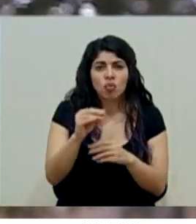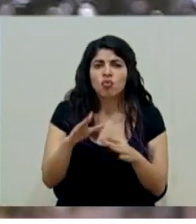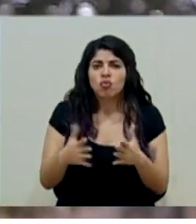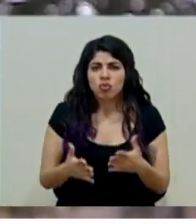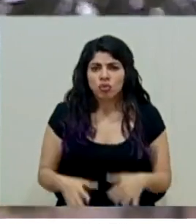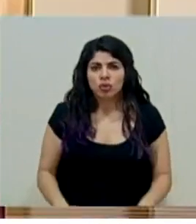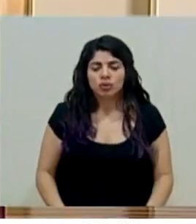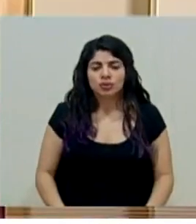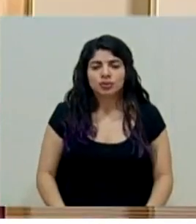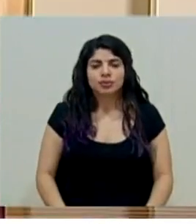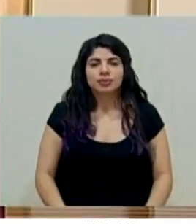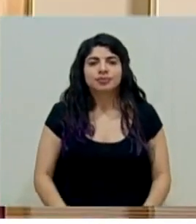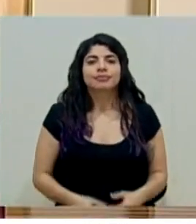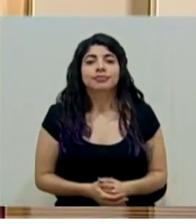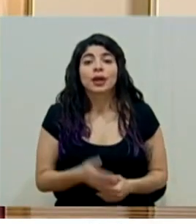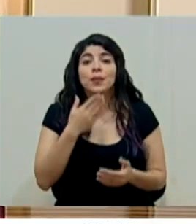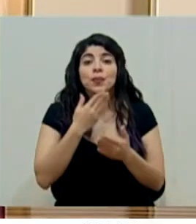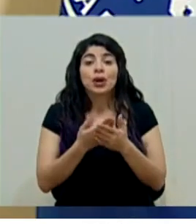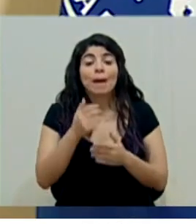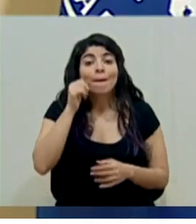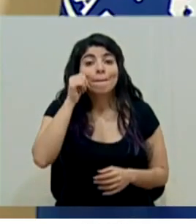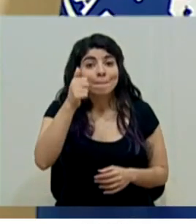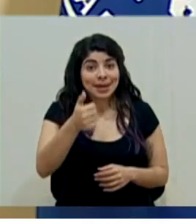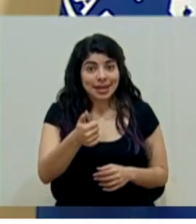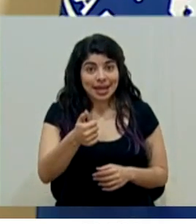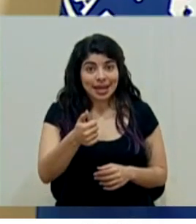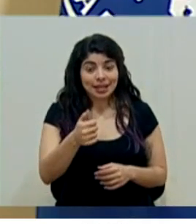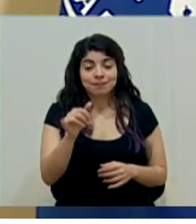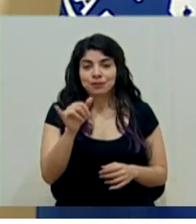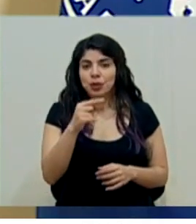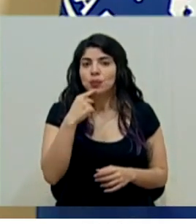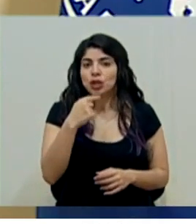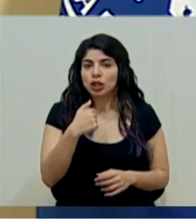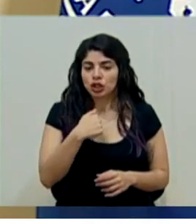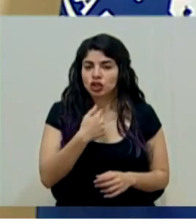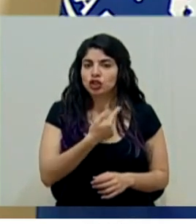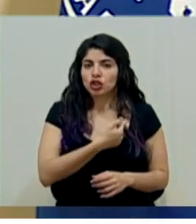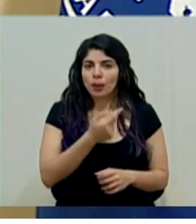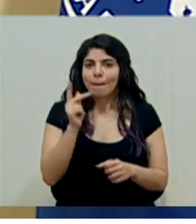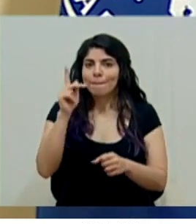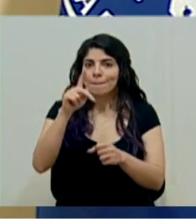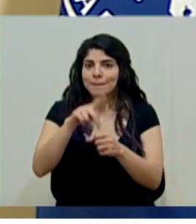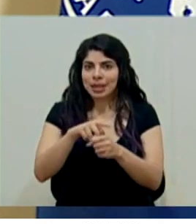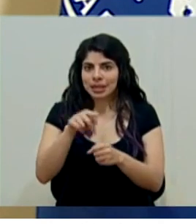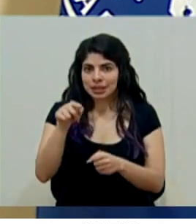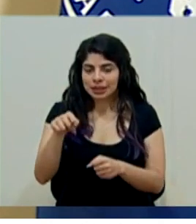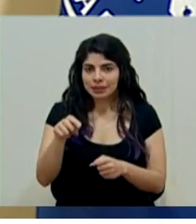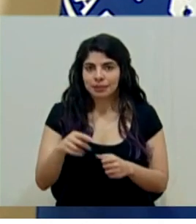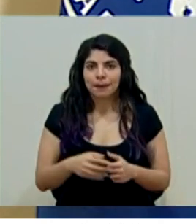forma. Bueno, sobre mañana, como le digo, participaremos en eso.